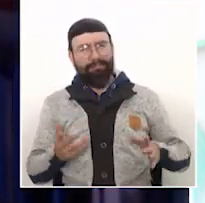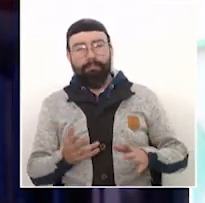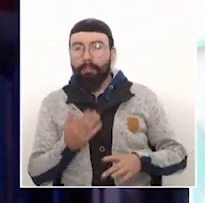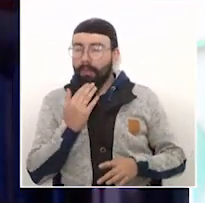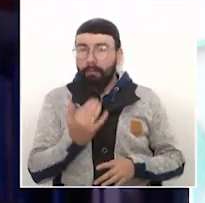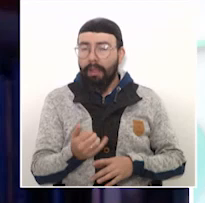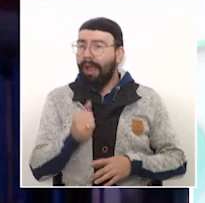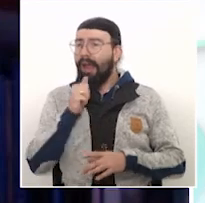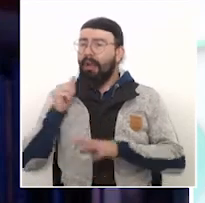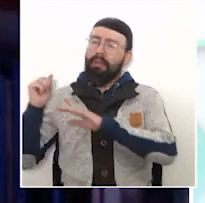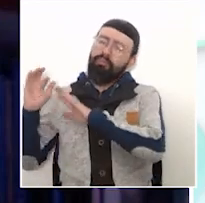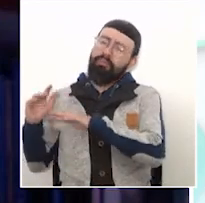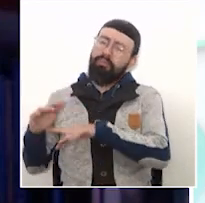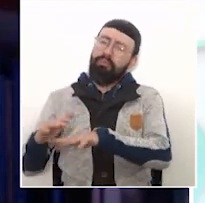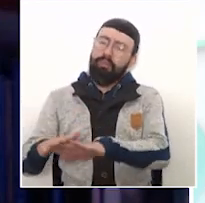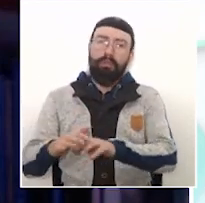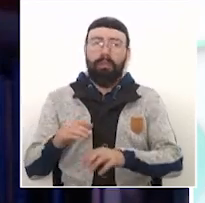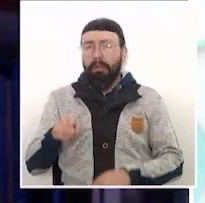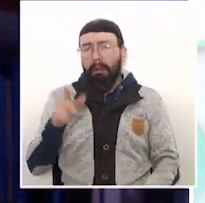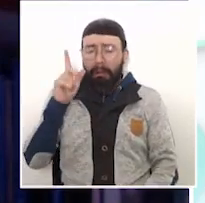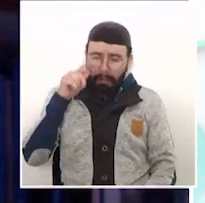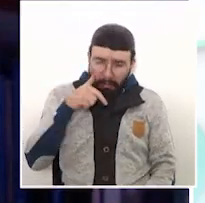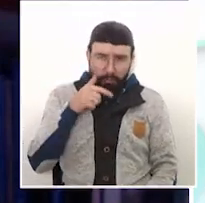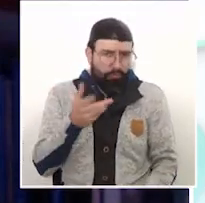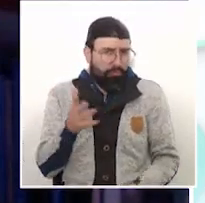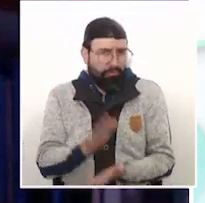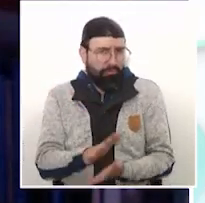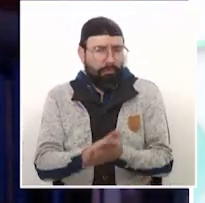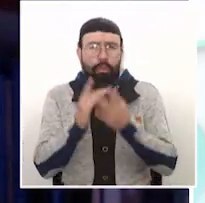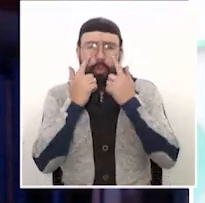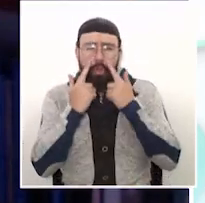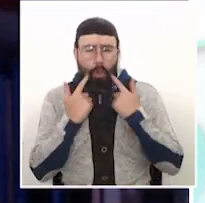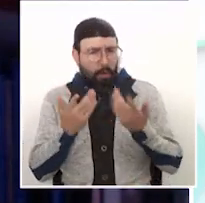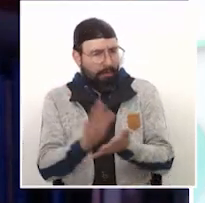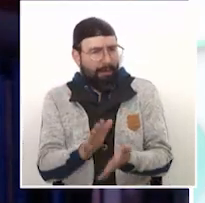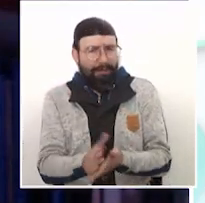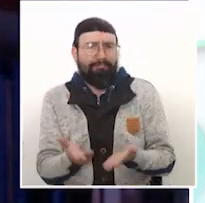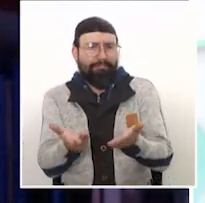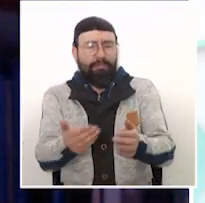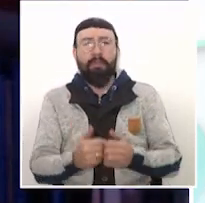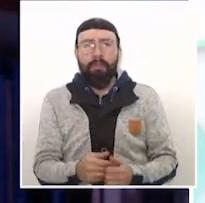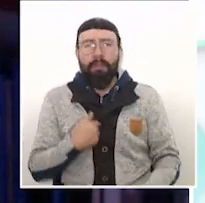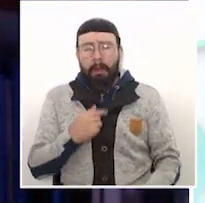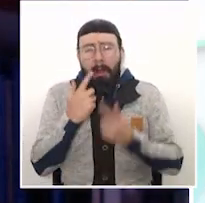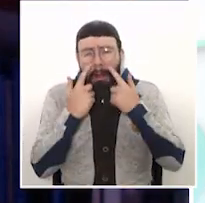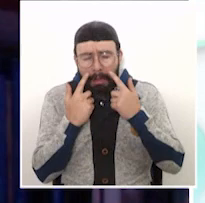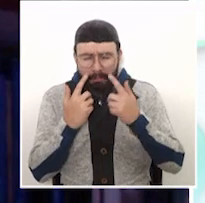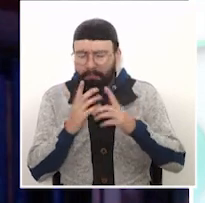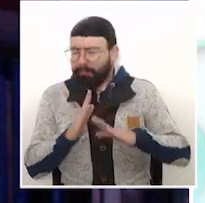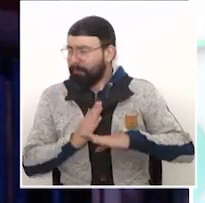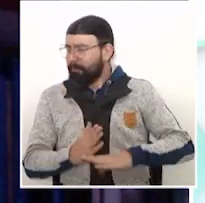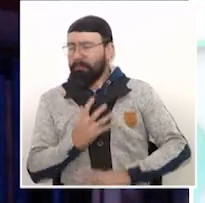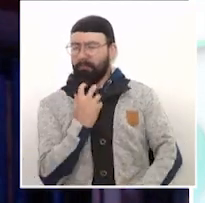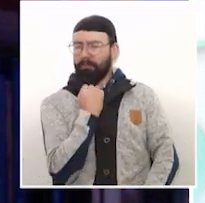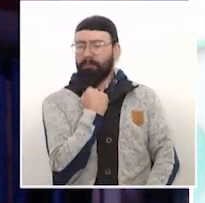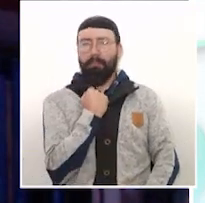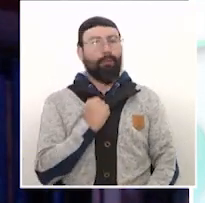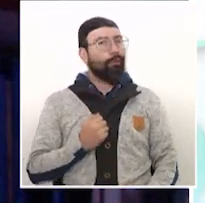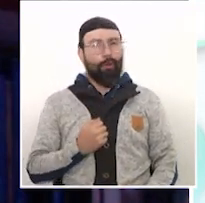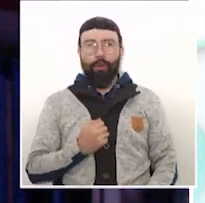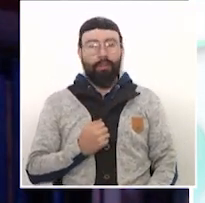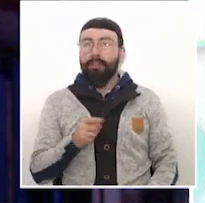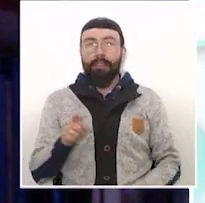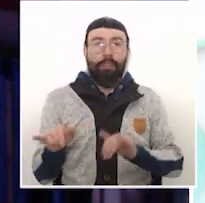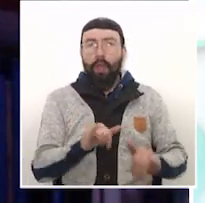hacia la mar. ¿Tienes tristeza? Llora. No reprimas ninguna emoción, porque lo que se reprime es como